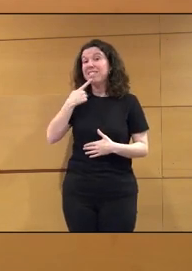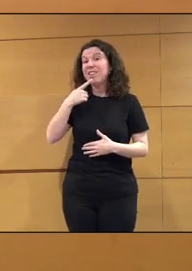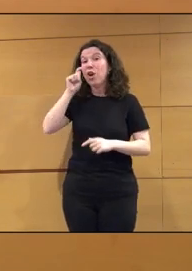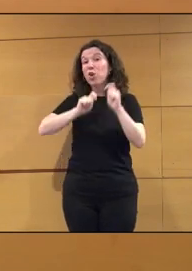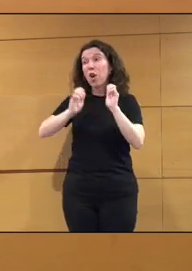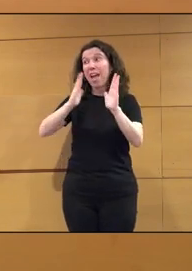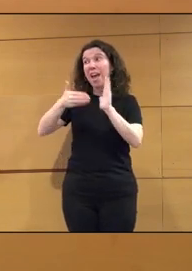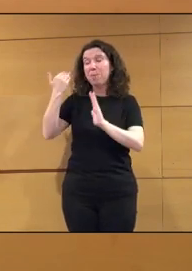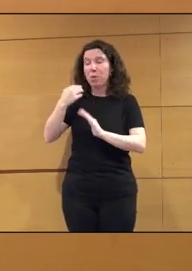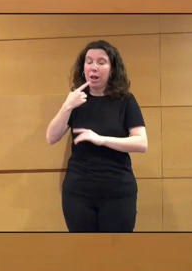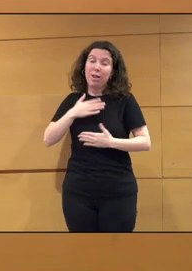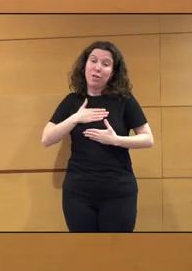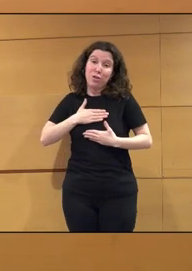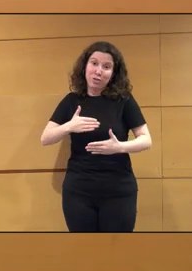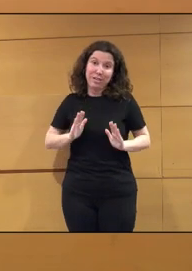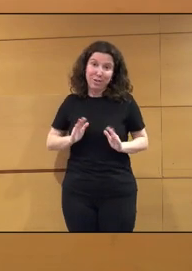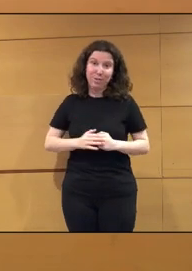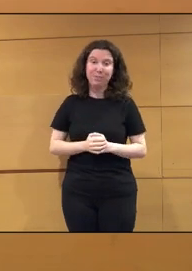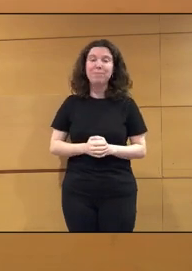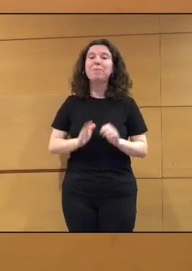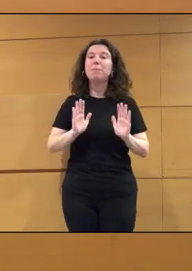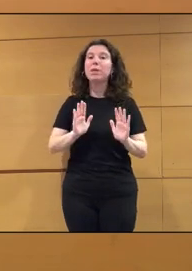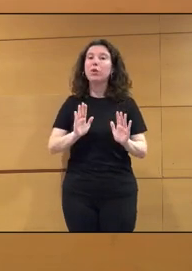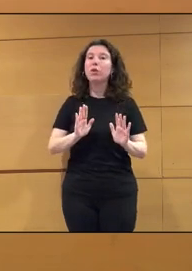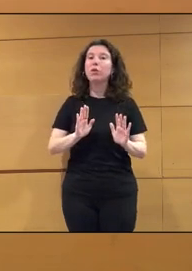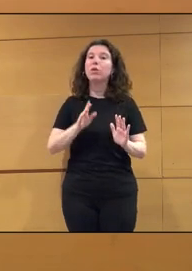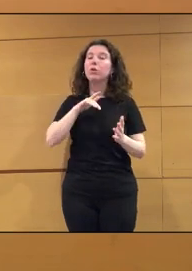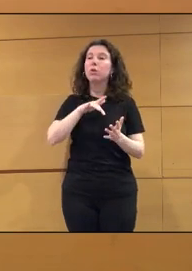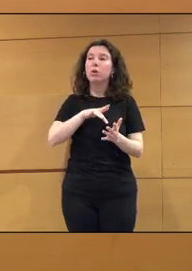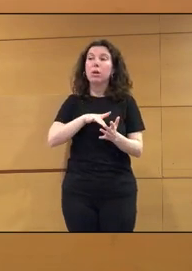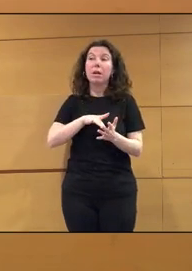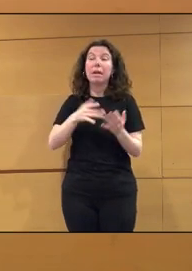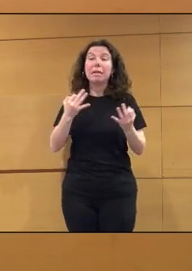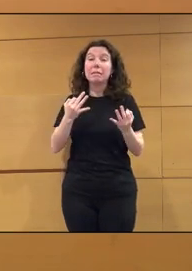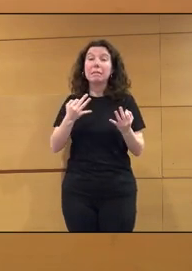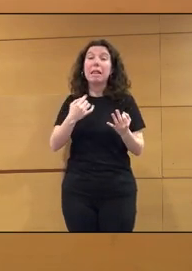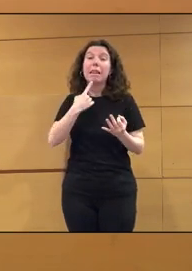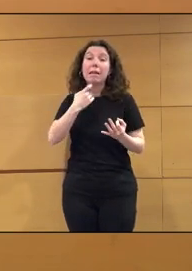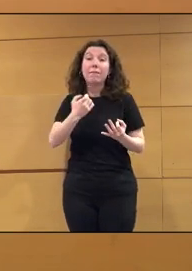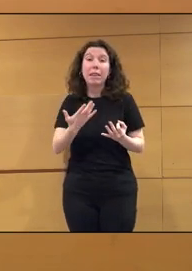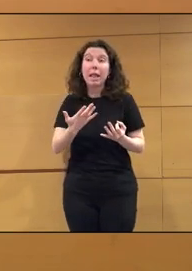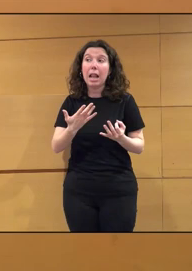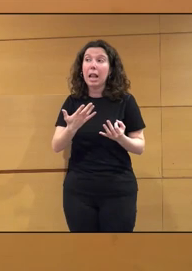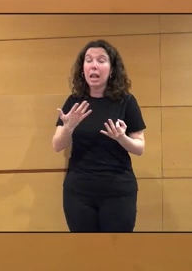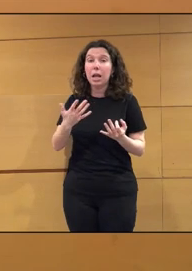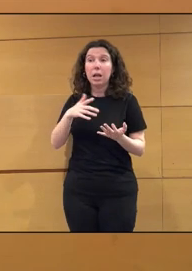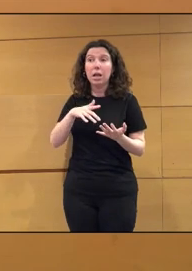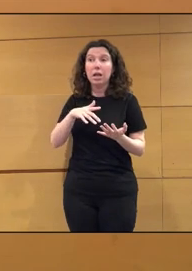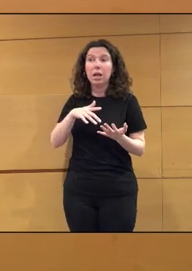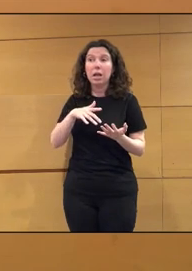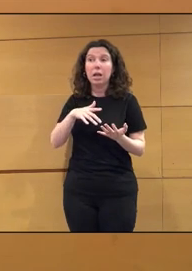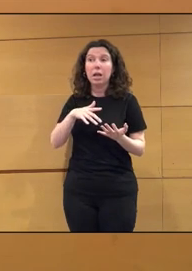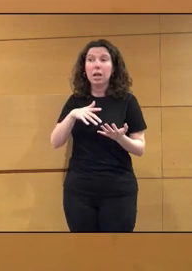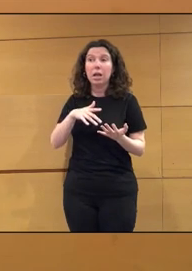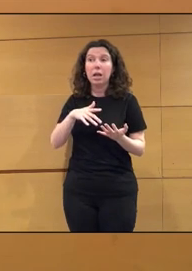Y se trabaja constantemente con ello, pero es que al final es lo que tú dices, es difícil encontrar un hueco en el que